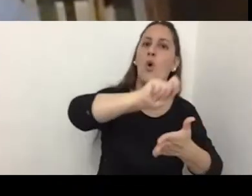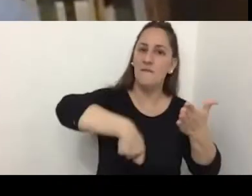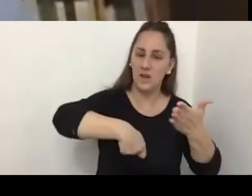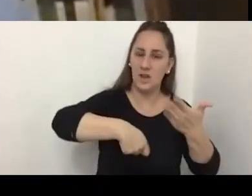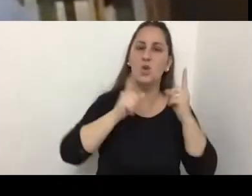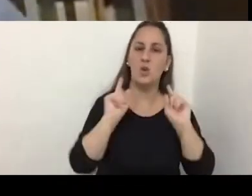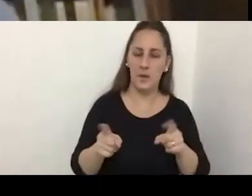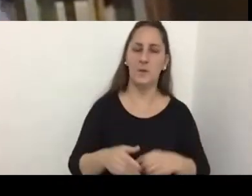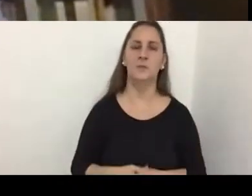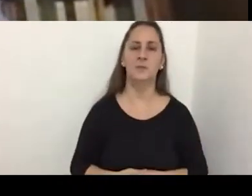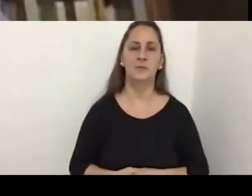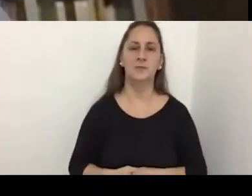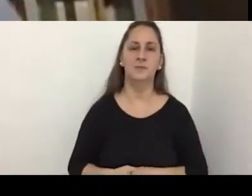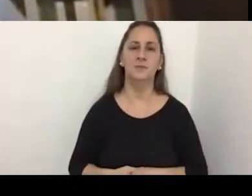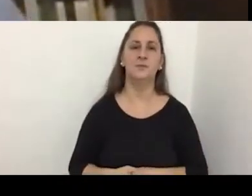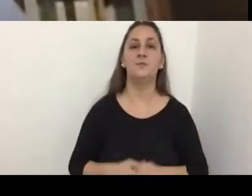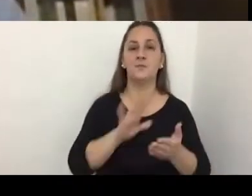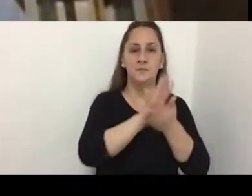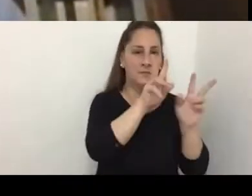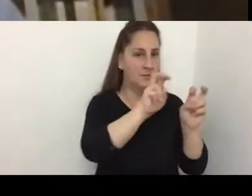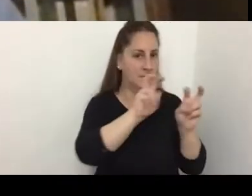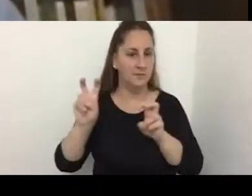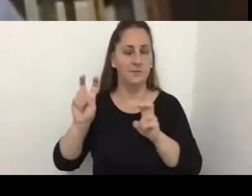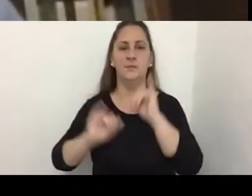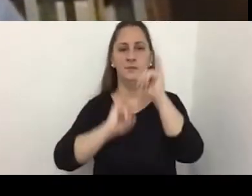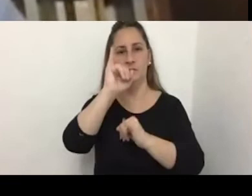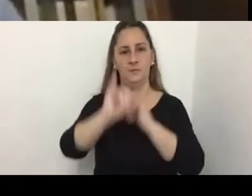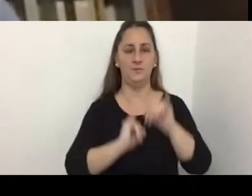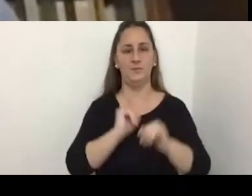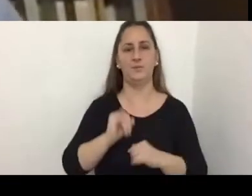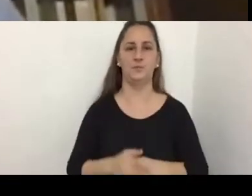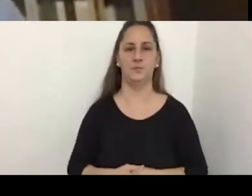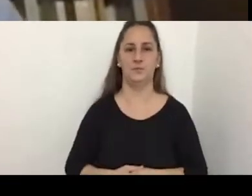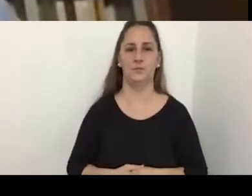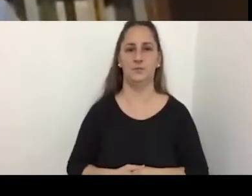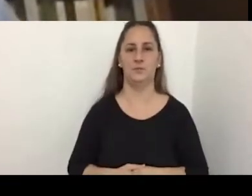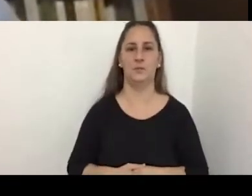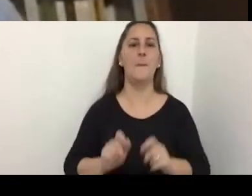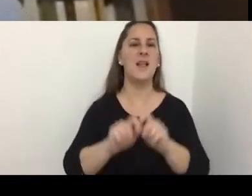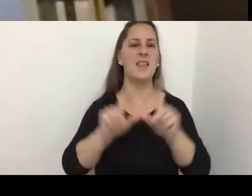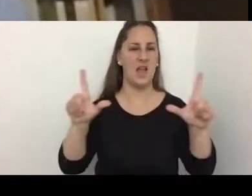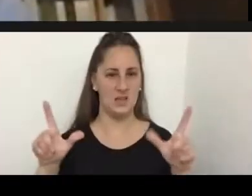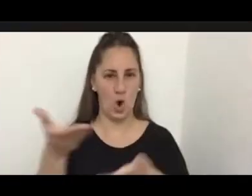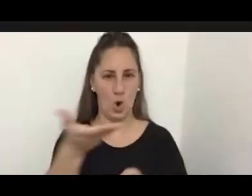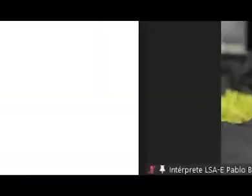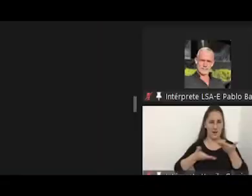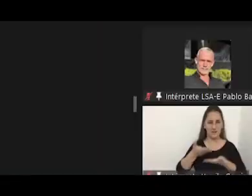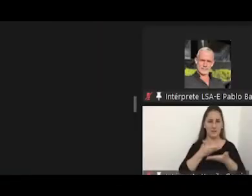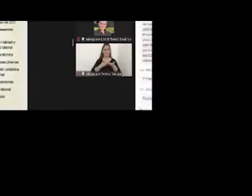sobre temáticas que voy a compartir brevemente la pantalla para que ustedes lo